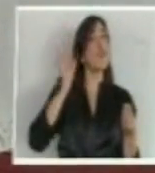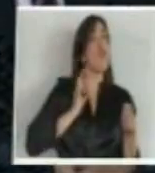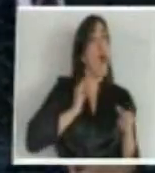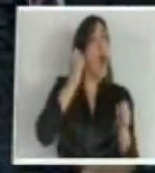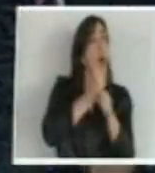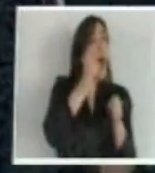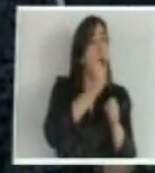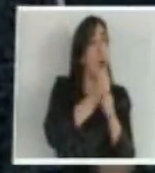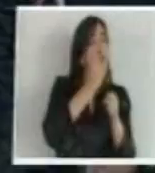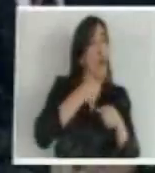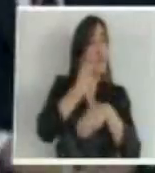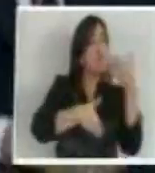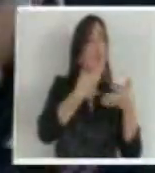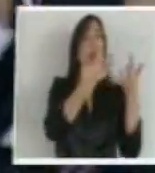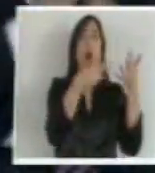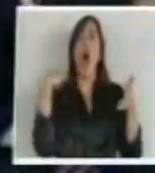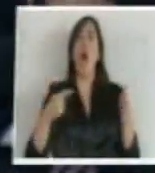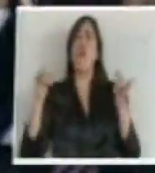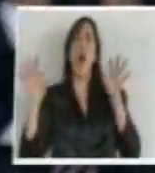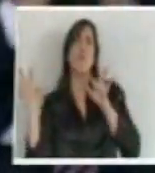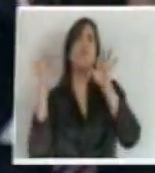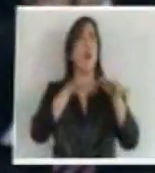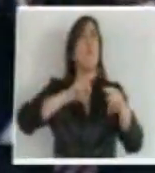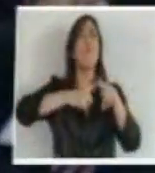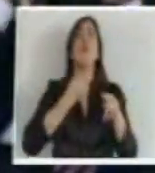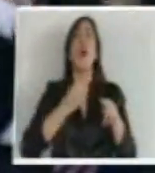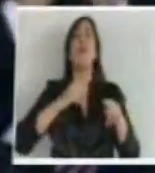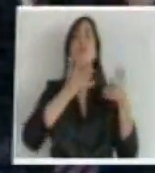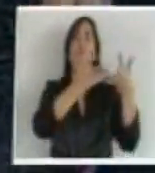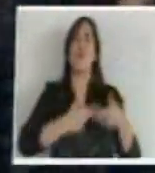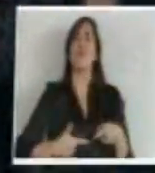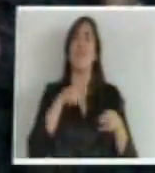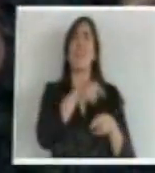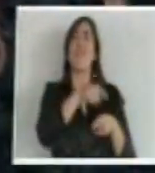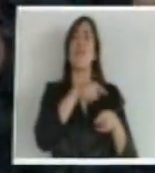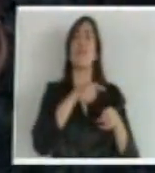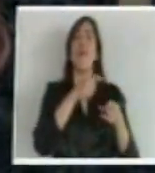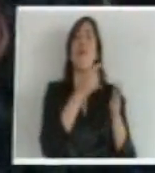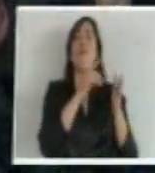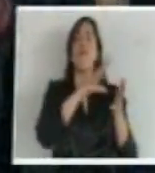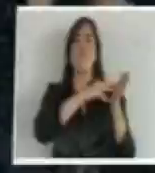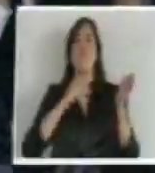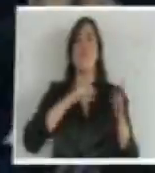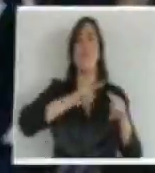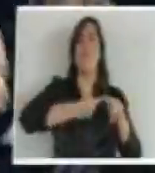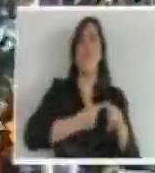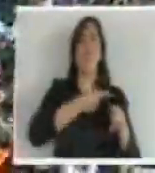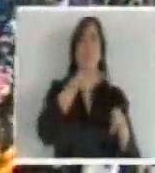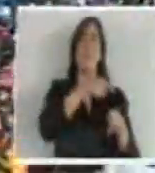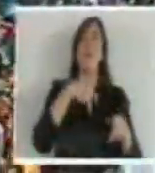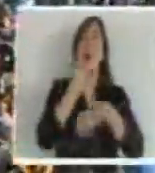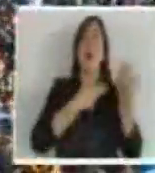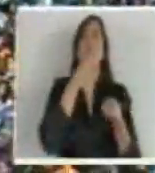para defender un proyecto que ha sido revalidado en las urnas por la sociedad argentina.